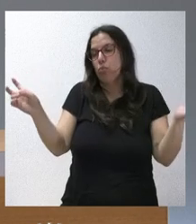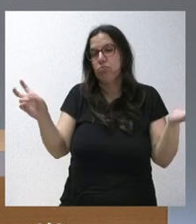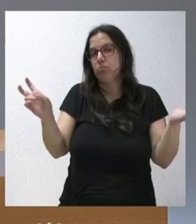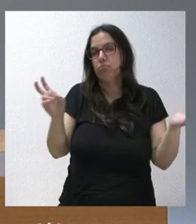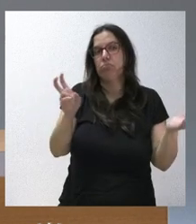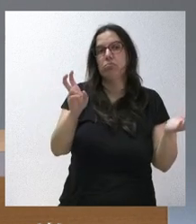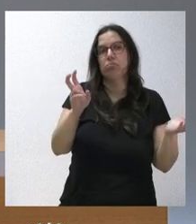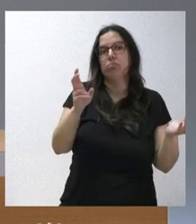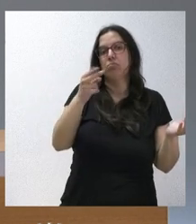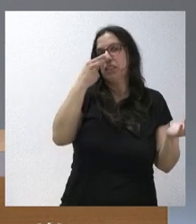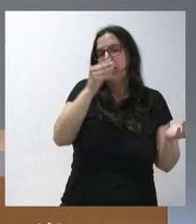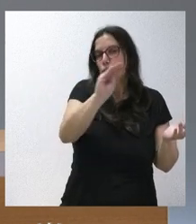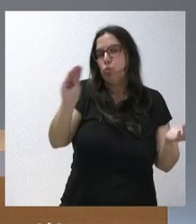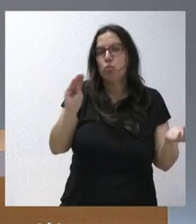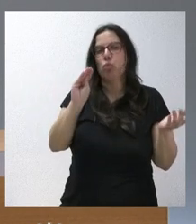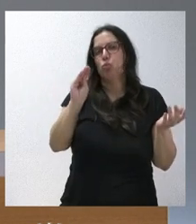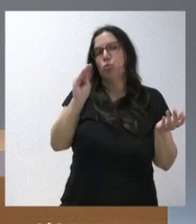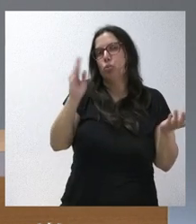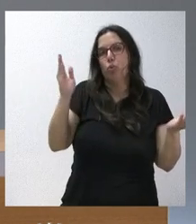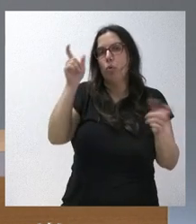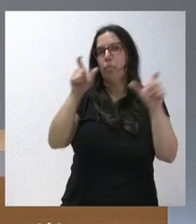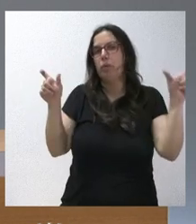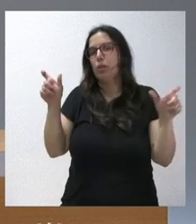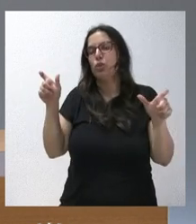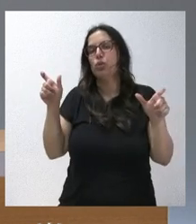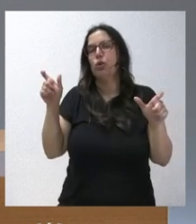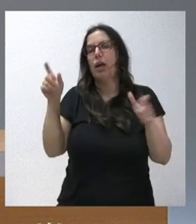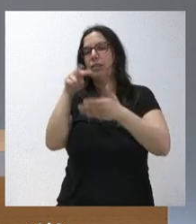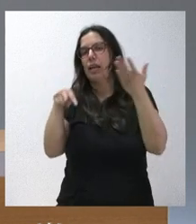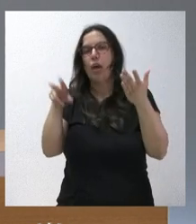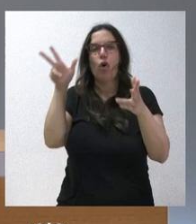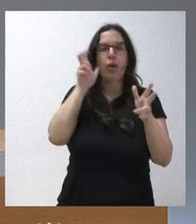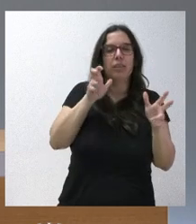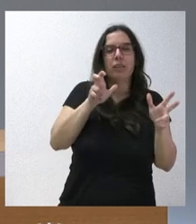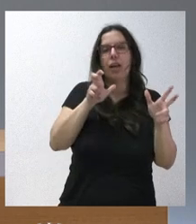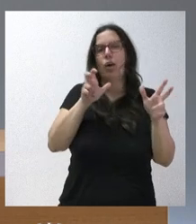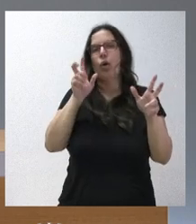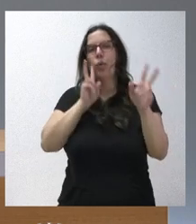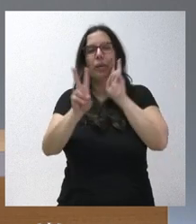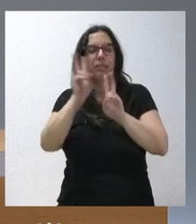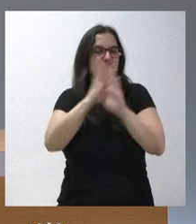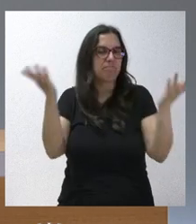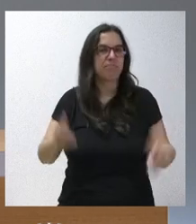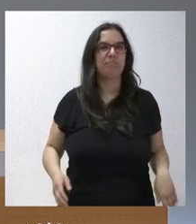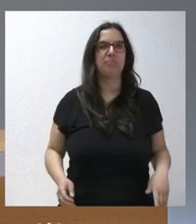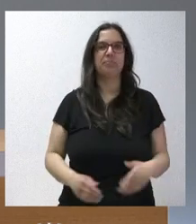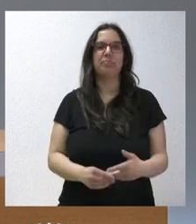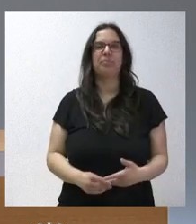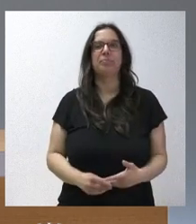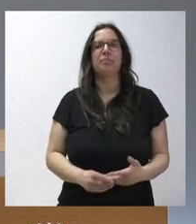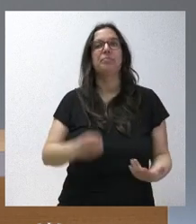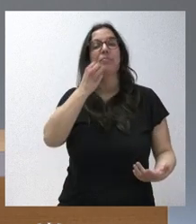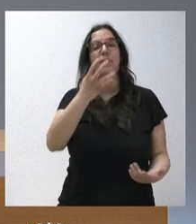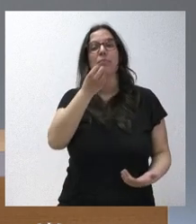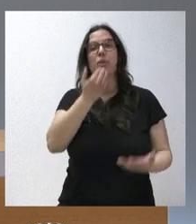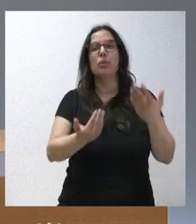conte su interés o el interés de sus lectores oyentes o televidentes qué tal Muy buenos